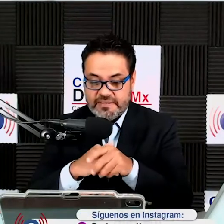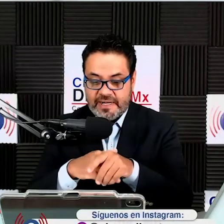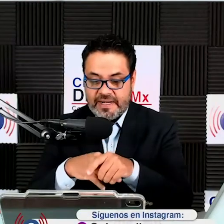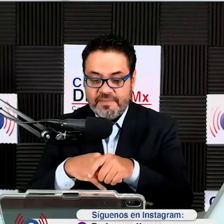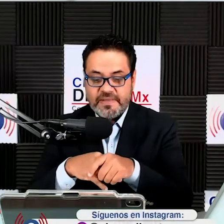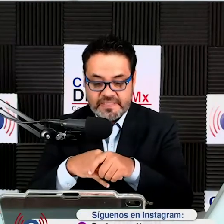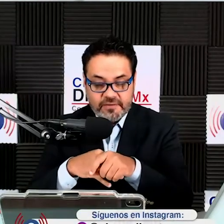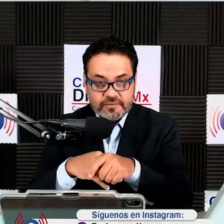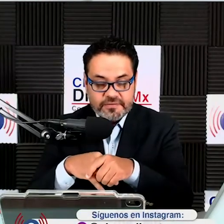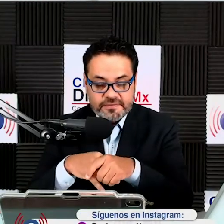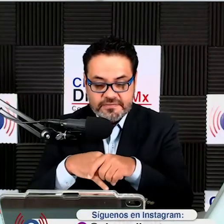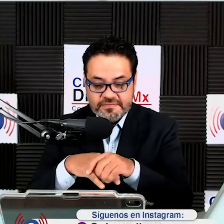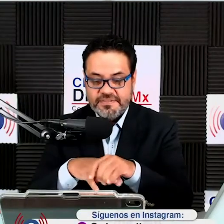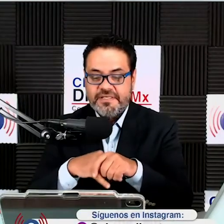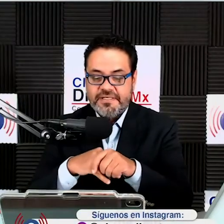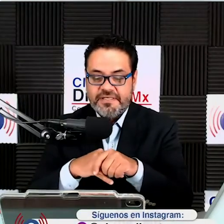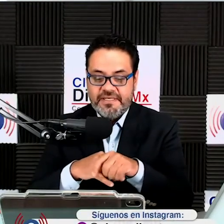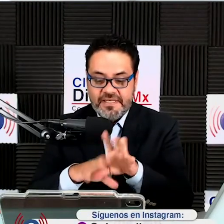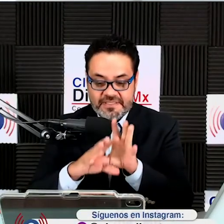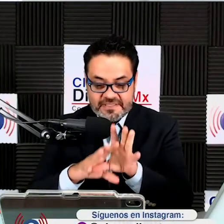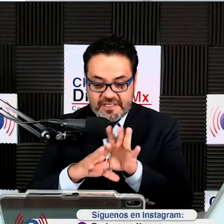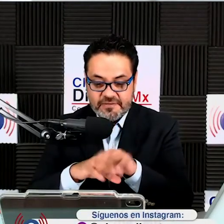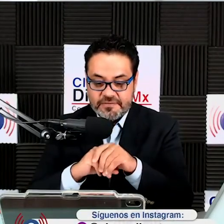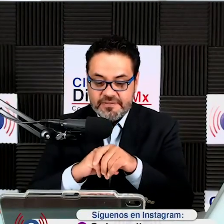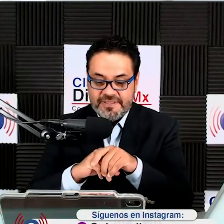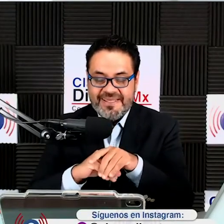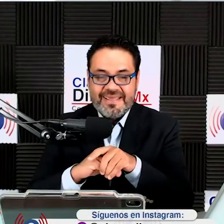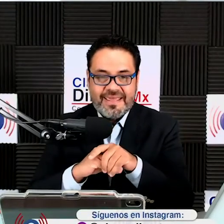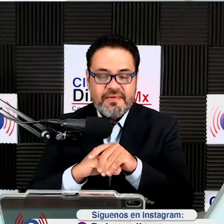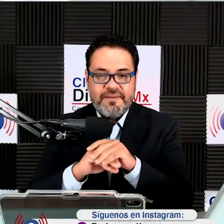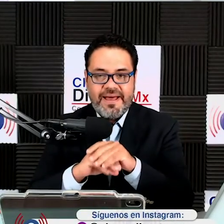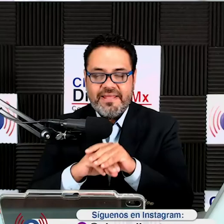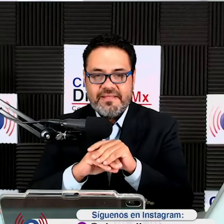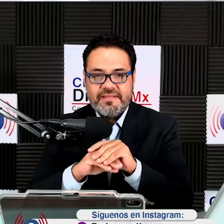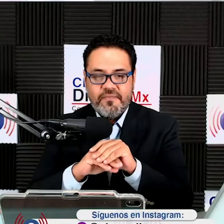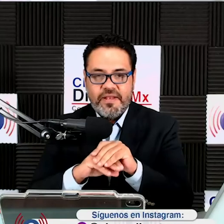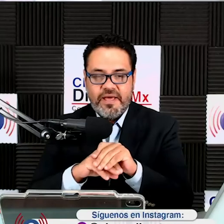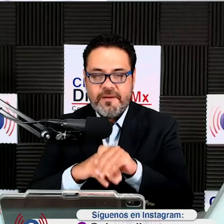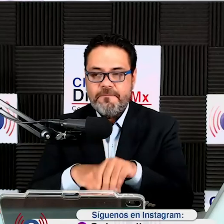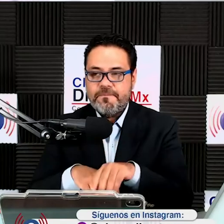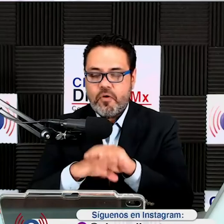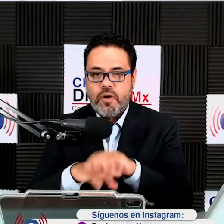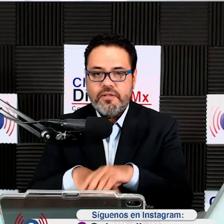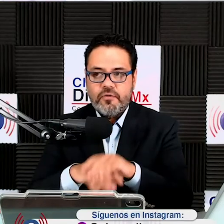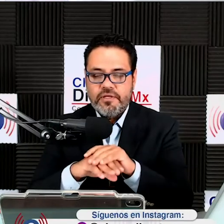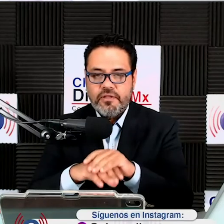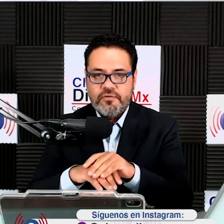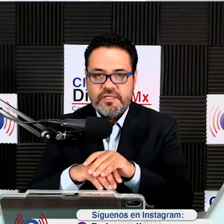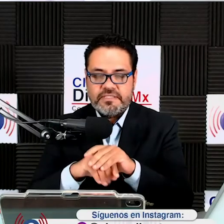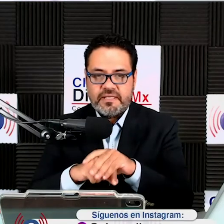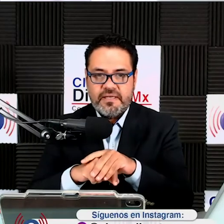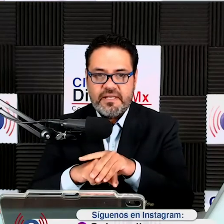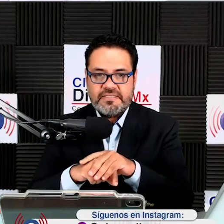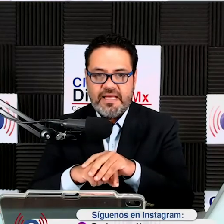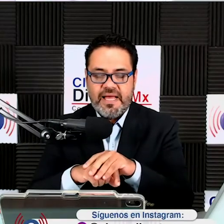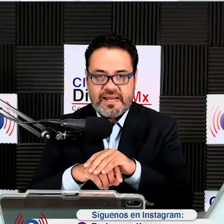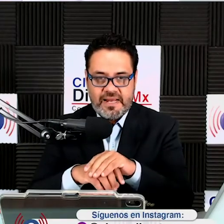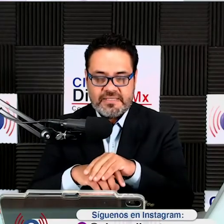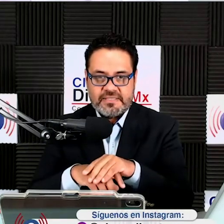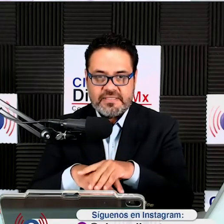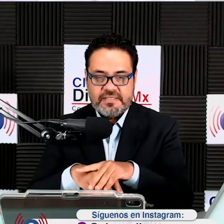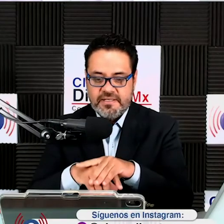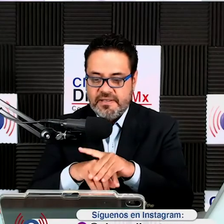entonces, repasando e insistiendo, ¿qué va a determinar cuándo y dónde se regresa